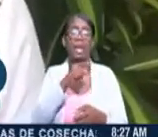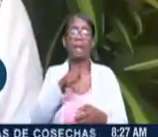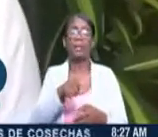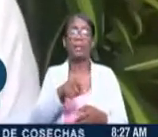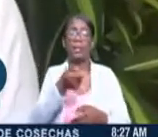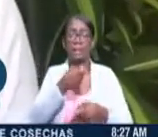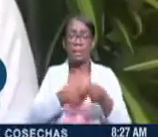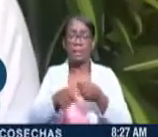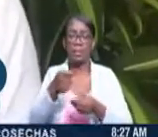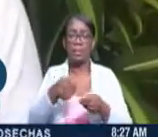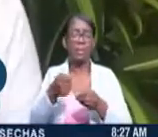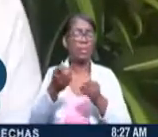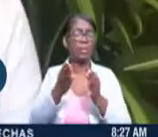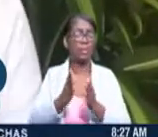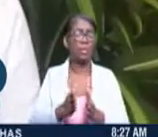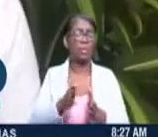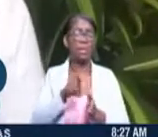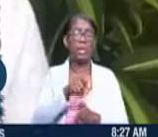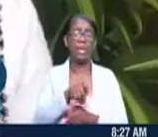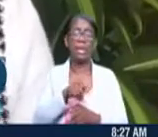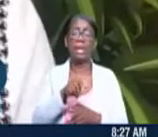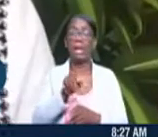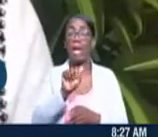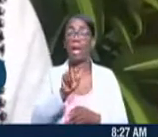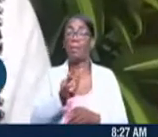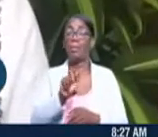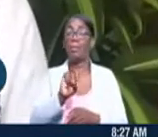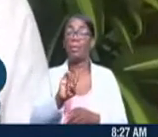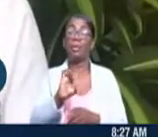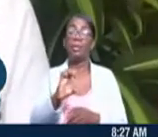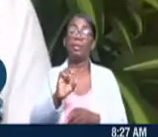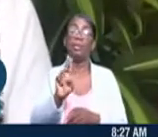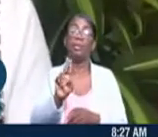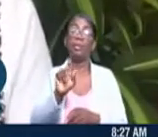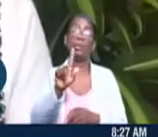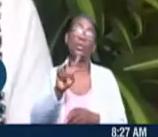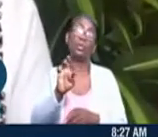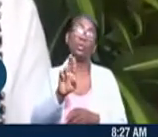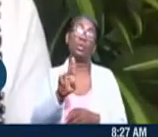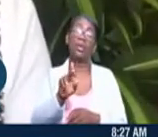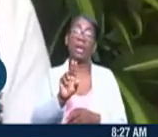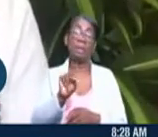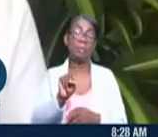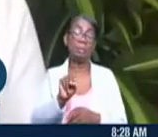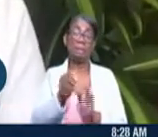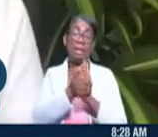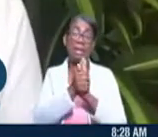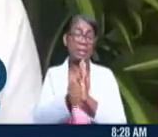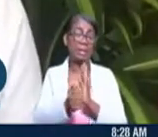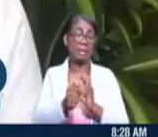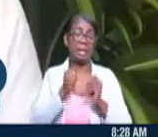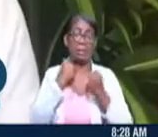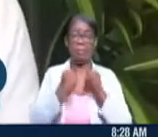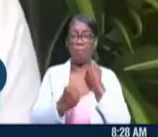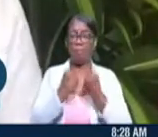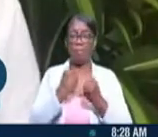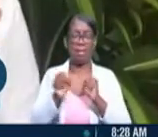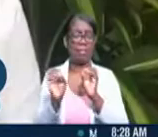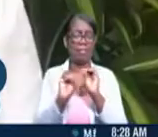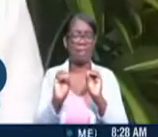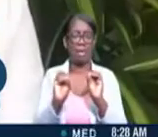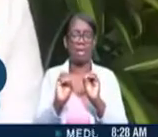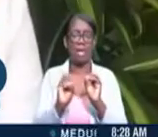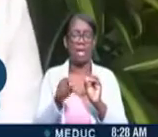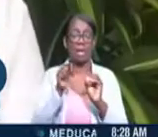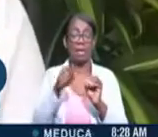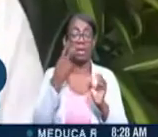la acuicultura porque no requiere de ninguna habilidad física específica, solo seguir